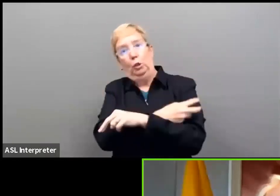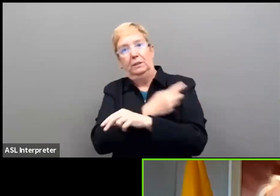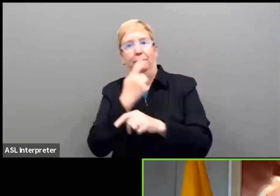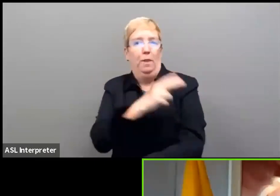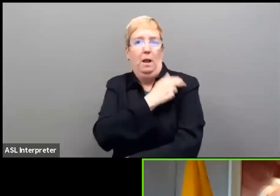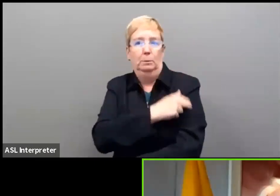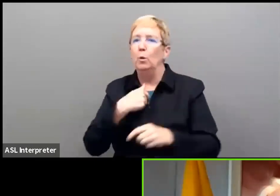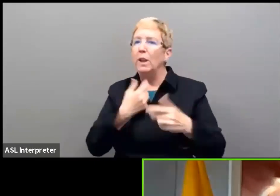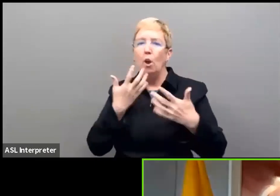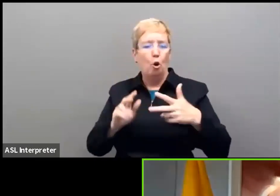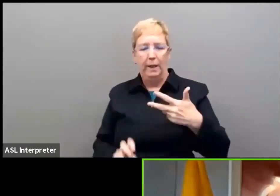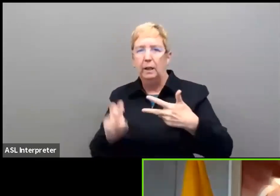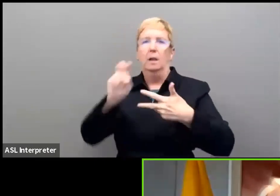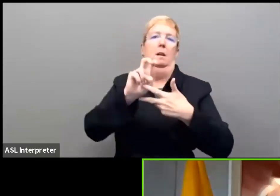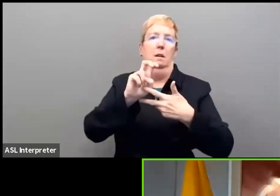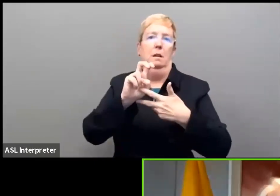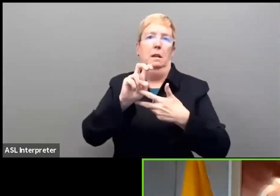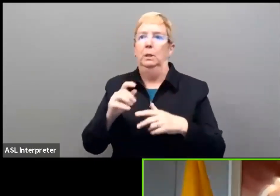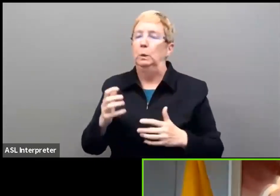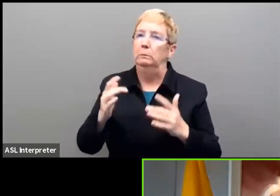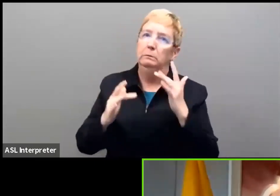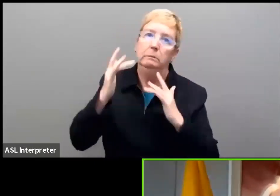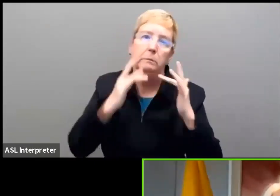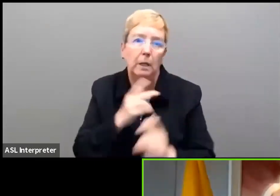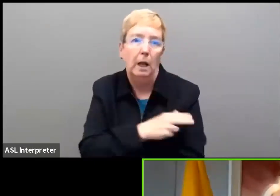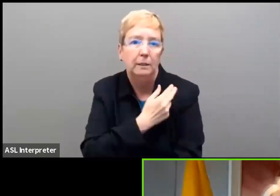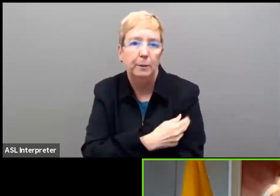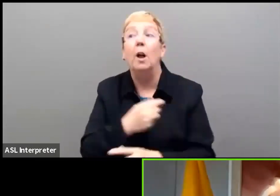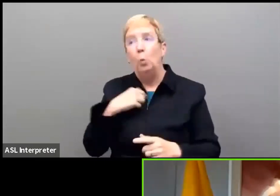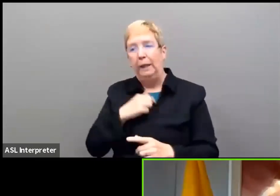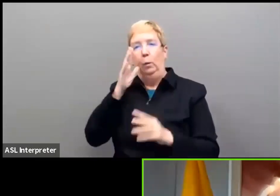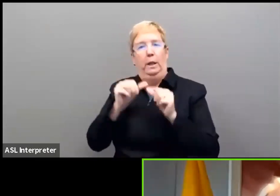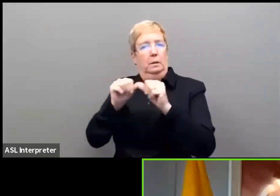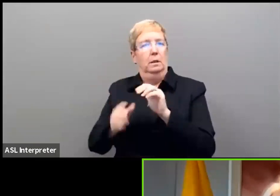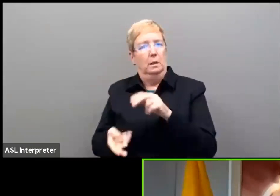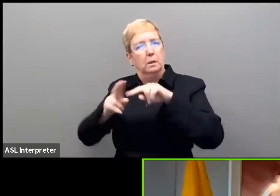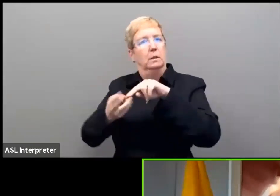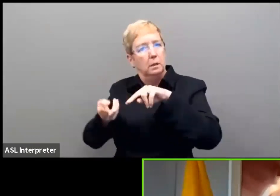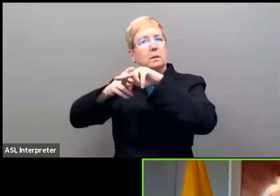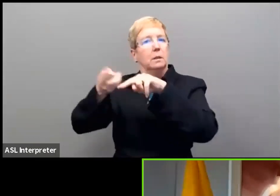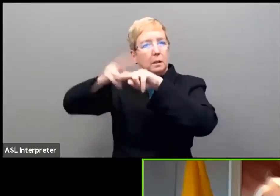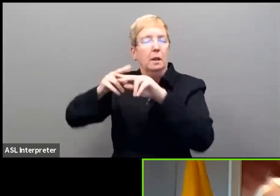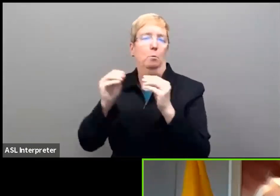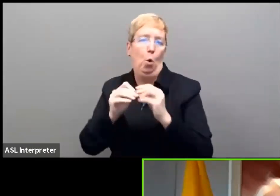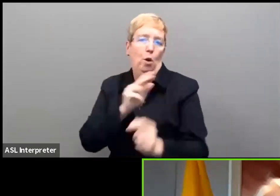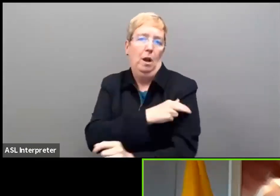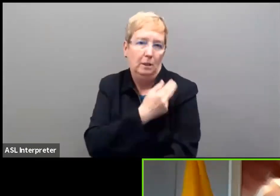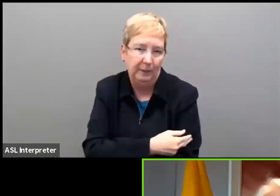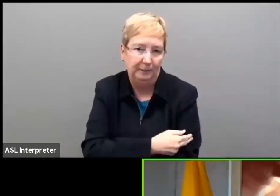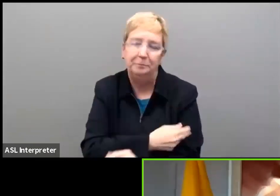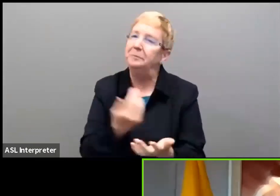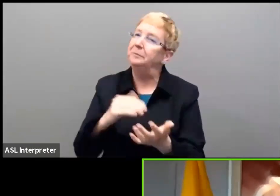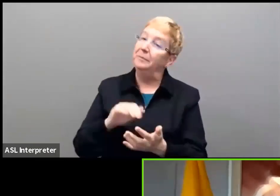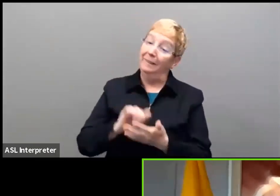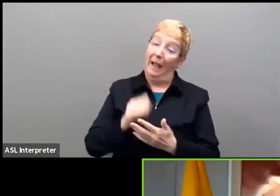COVID existirá. Y estas dos gráficas que viajan en paralelo, tu punto es que es